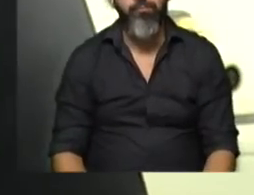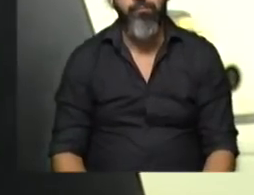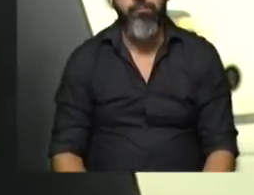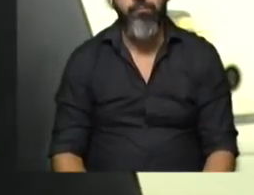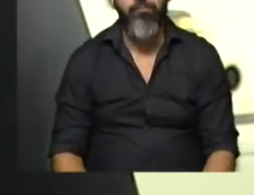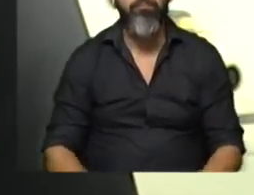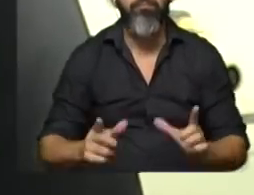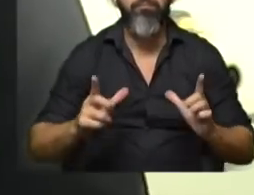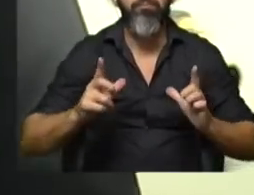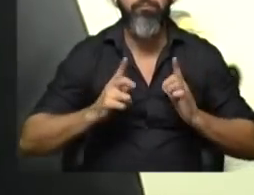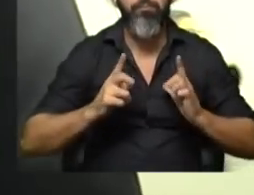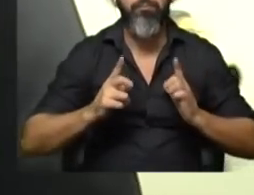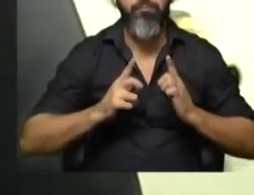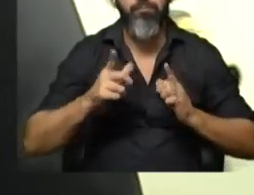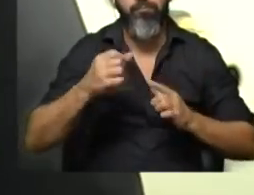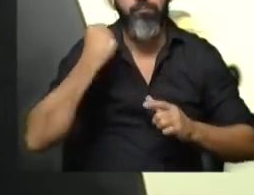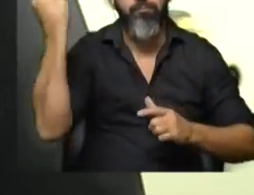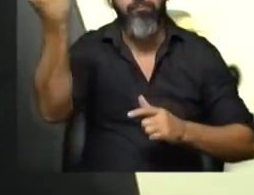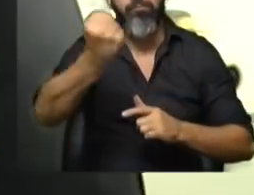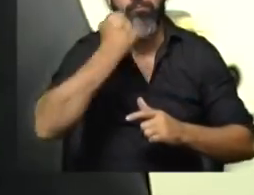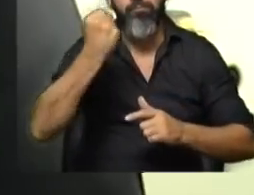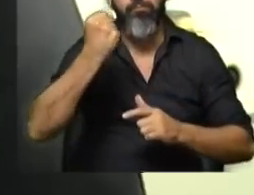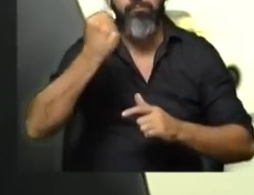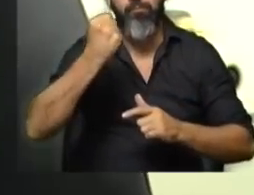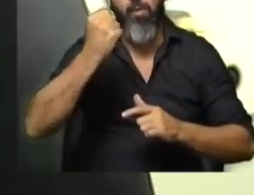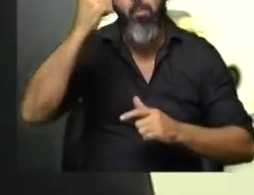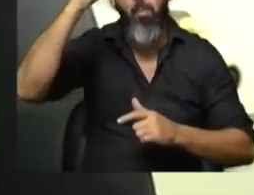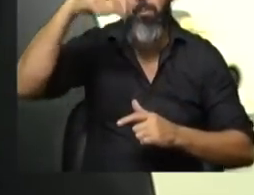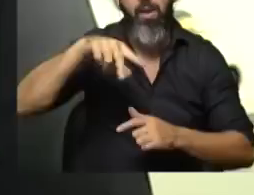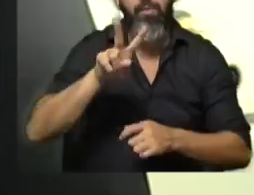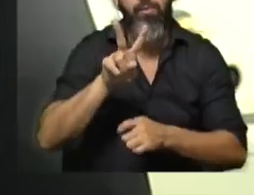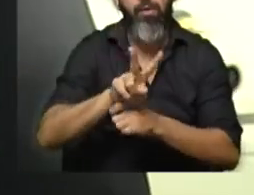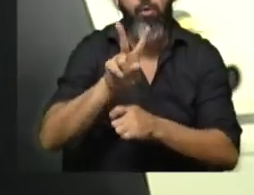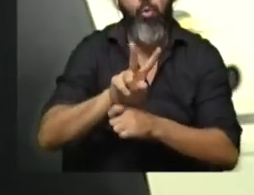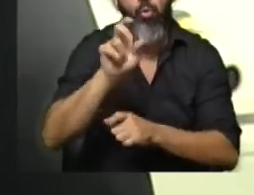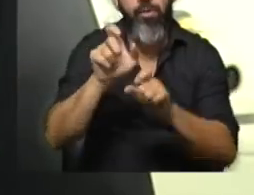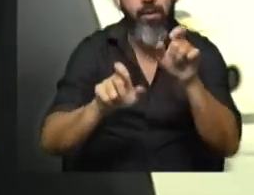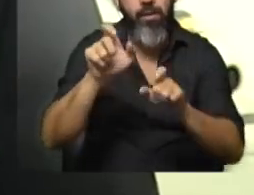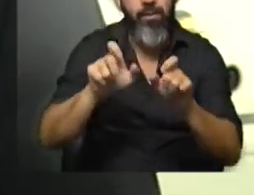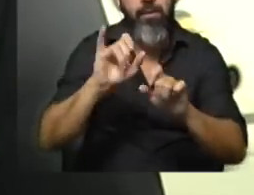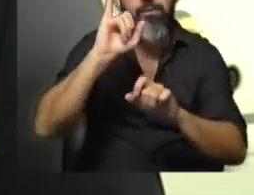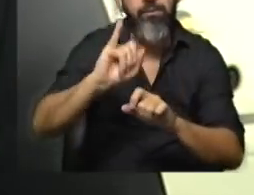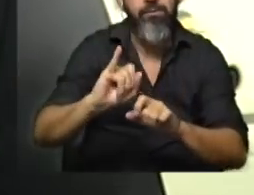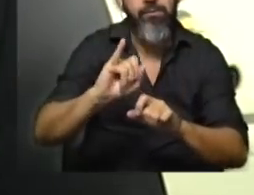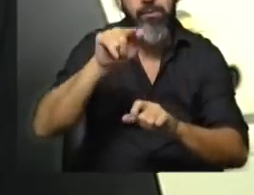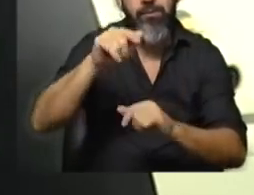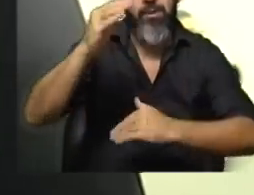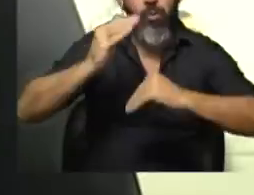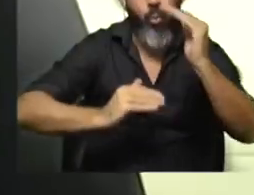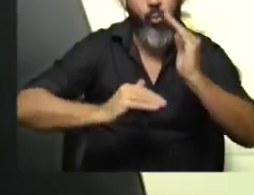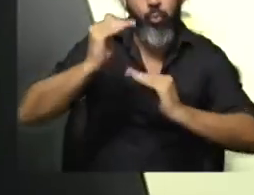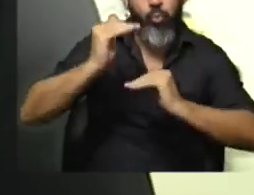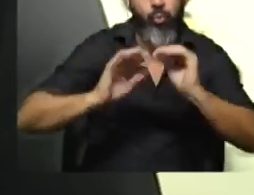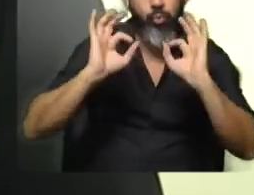esperamos nosotros si esto es fundamental diseño de un plan de contingencia ante la eventualidad de que estas obras que